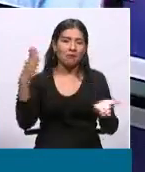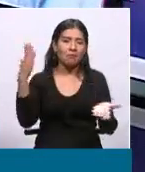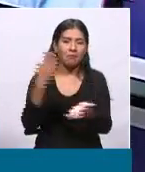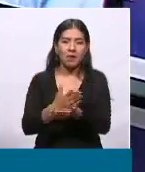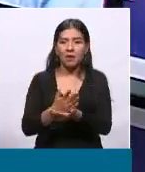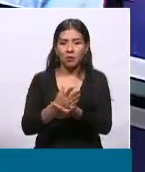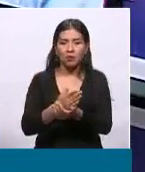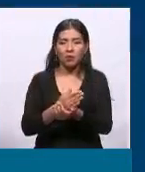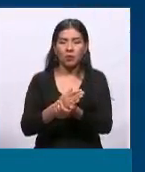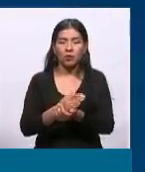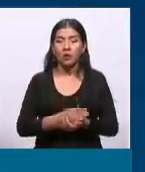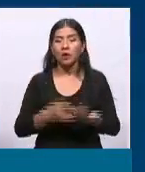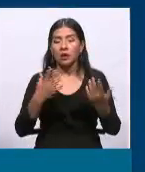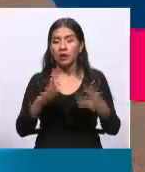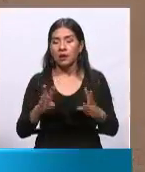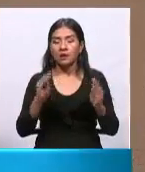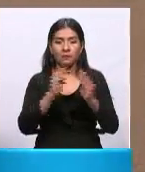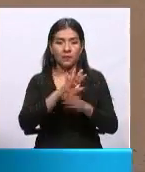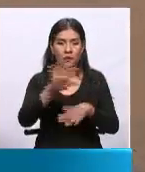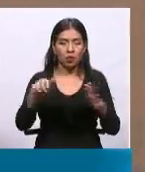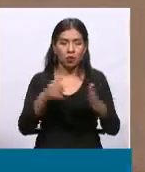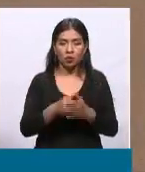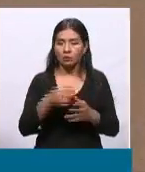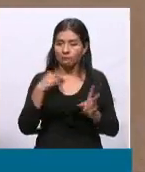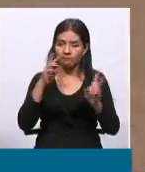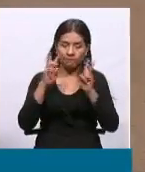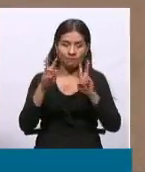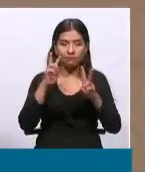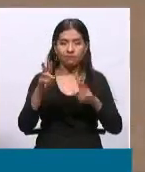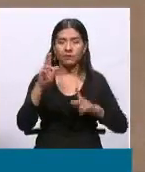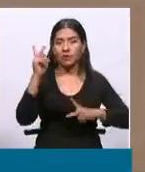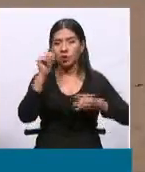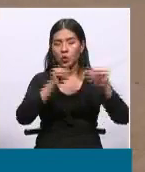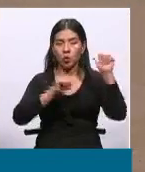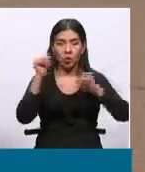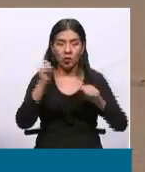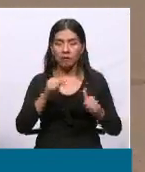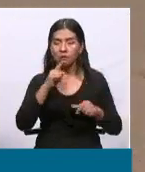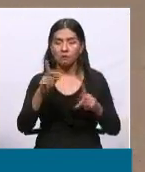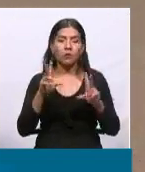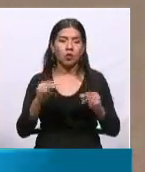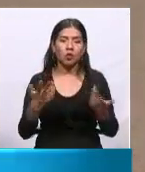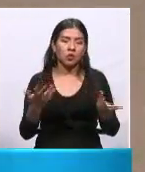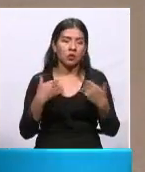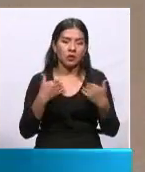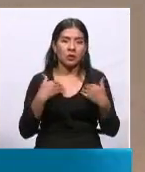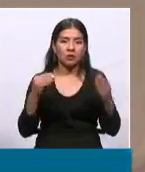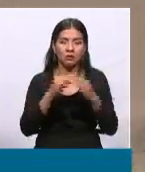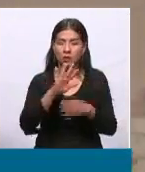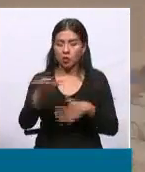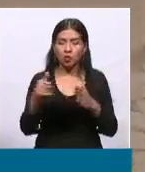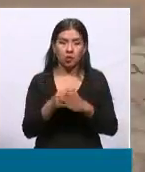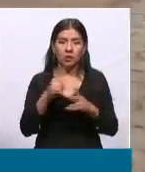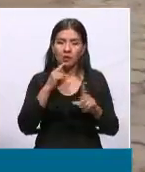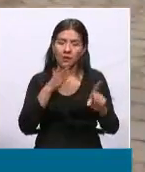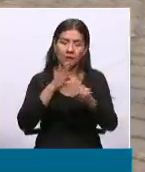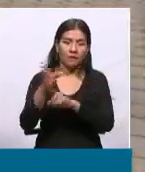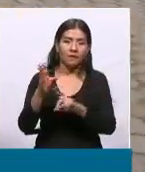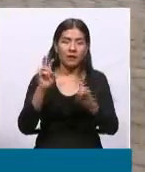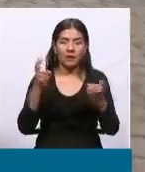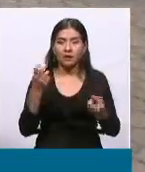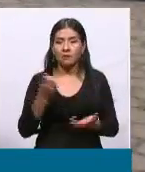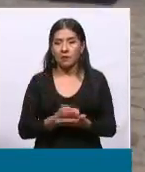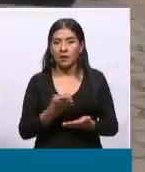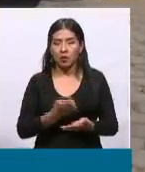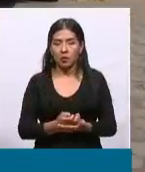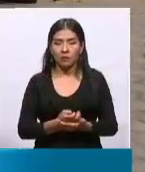el paro indefinido, sin duda que tendrá no solamente efectos directos en la economía,